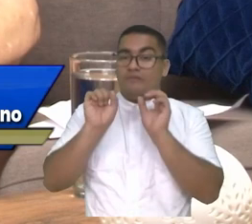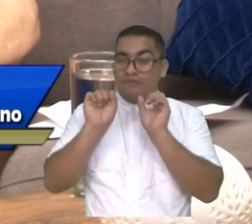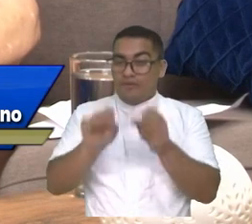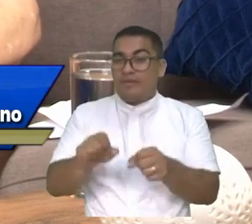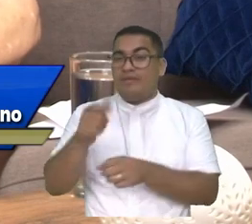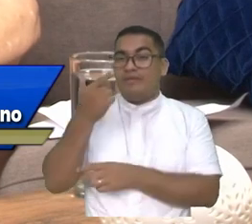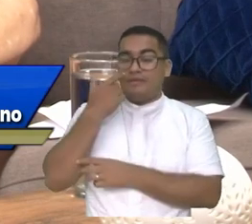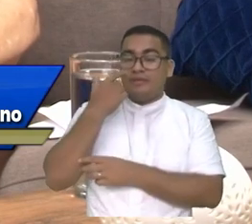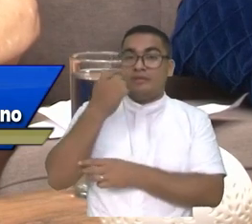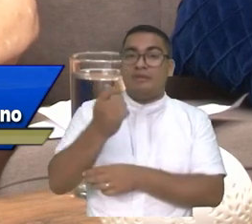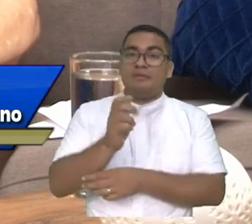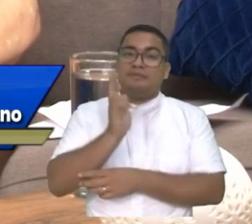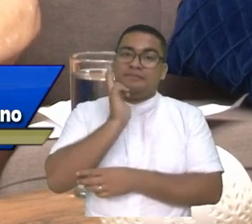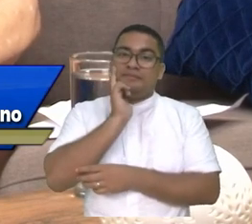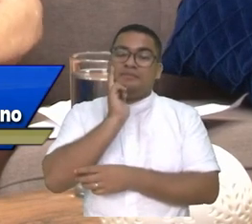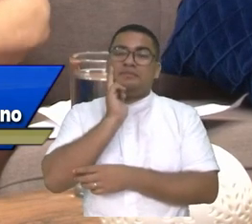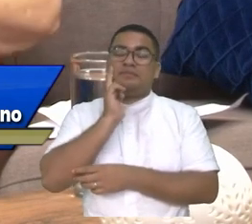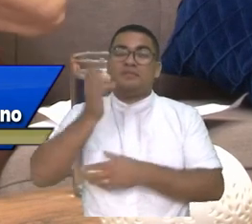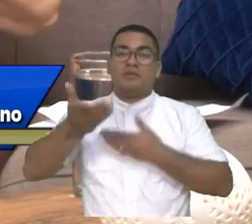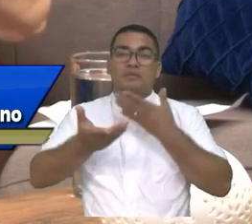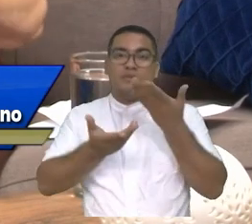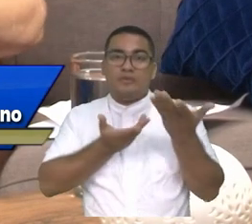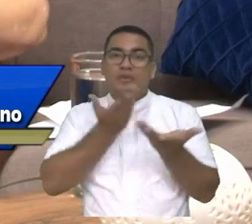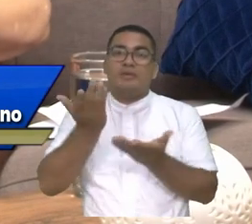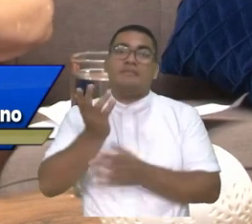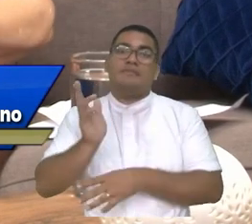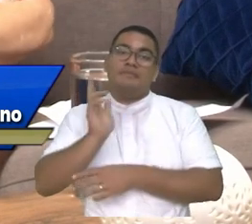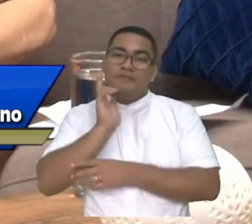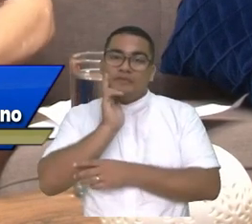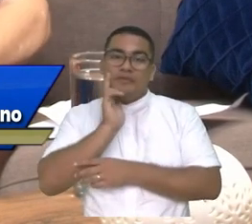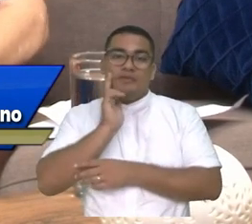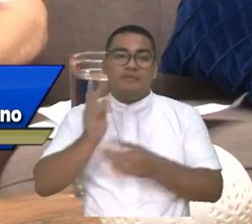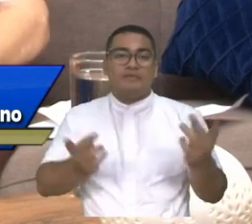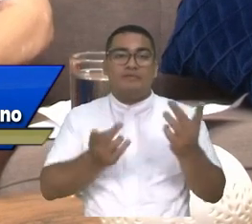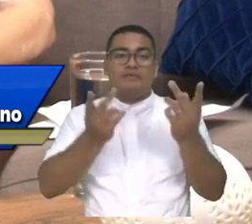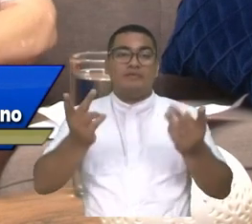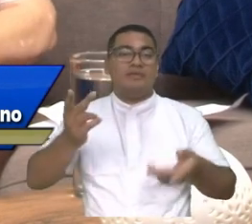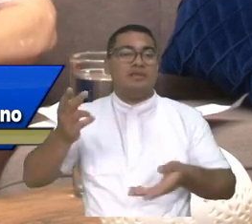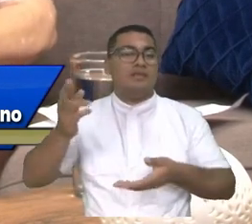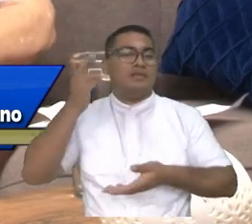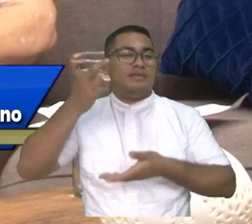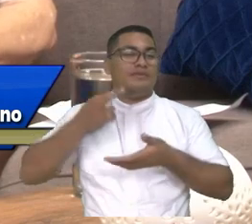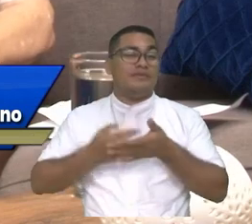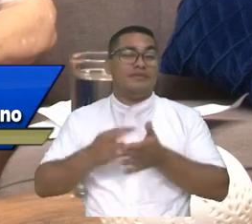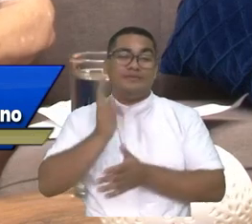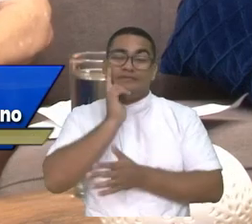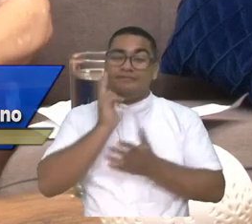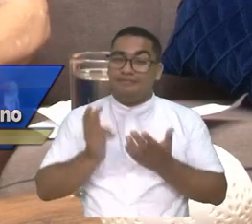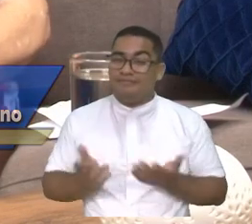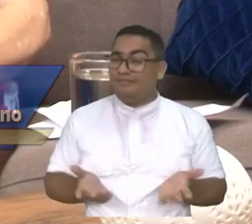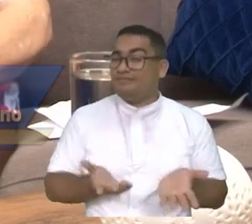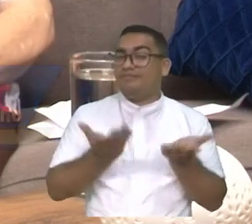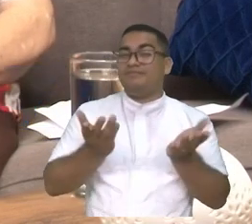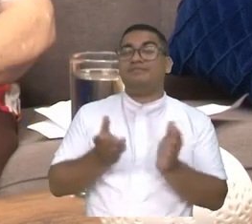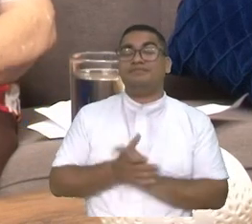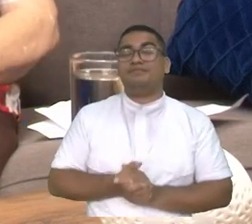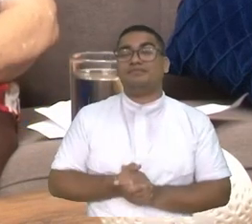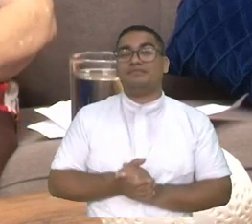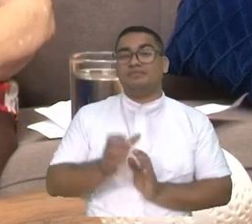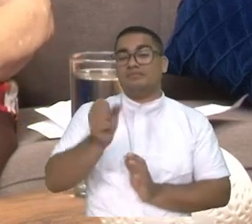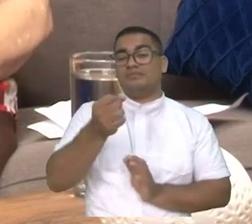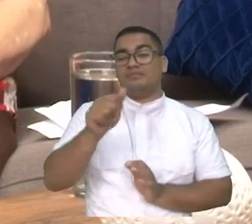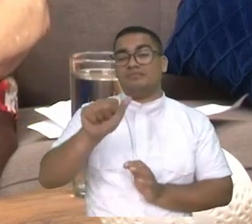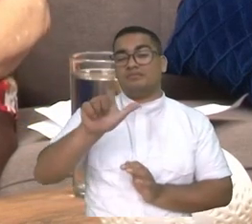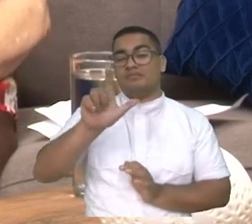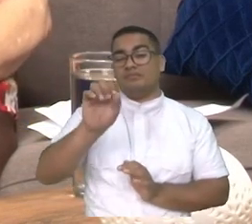a recitar a Darío, a promover la obra dariana. Y Salomón de la Selva dice: